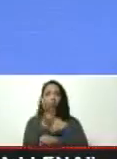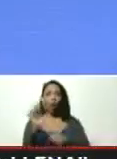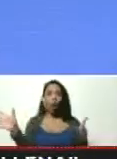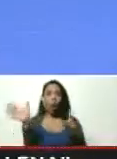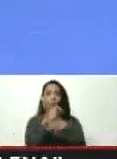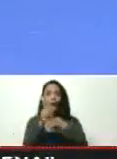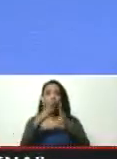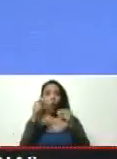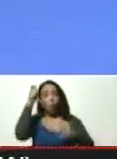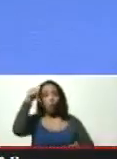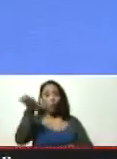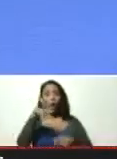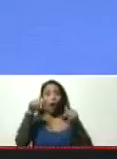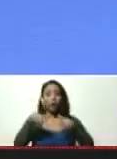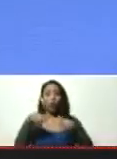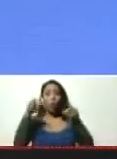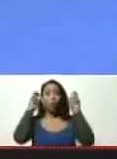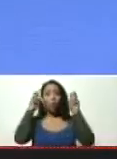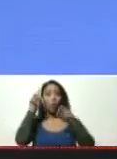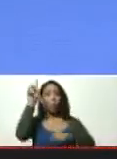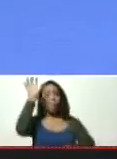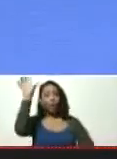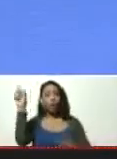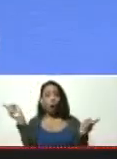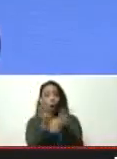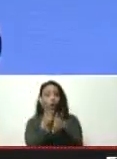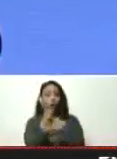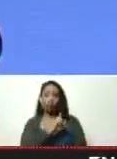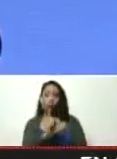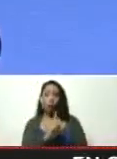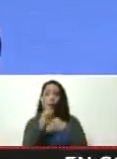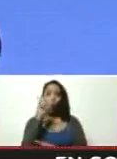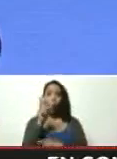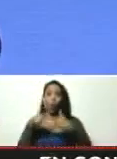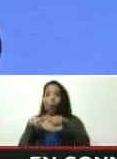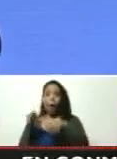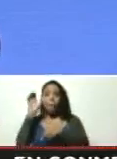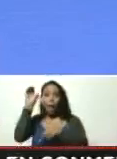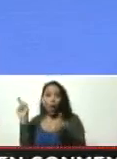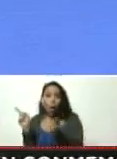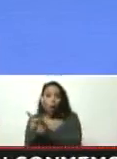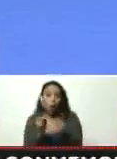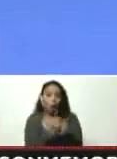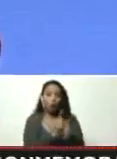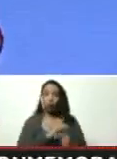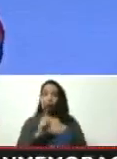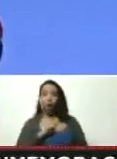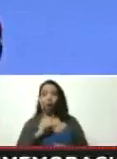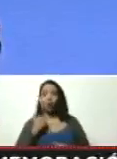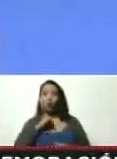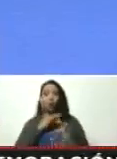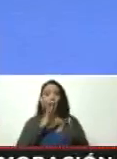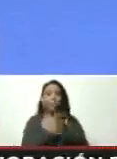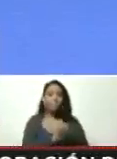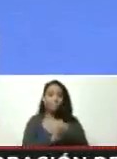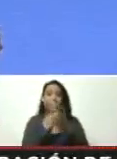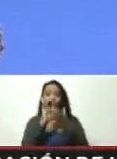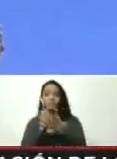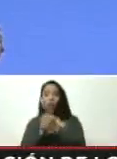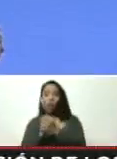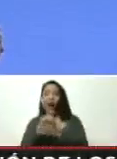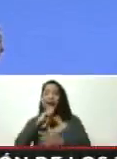todos los pueblos, que esto no es un asunto de un país, ni siquiera de una región o continente, que nuestro enemigo es el imperio